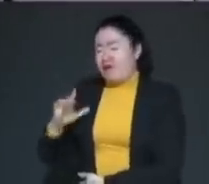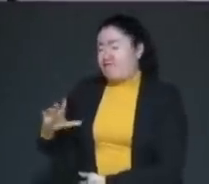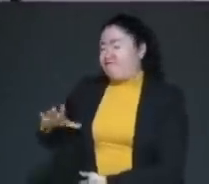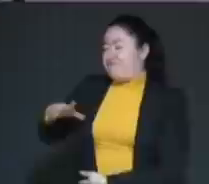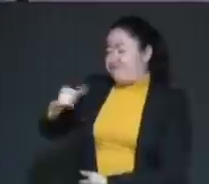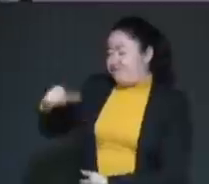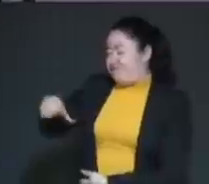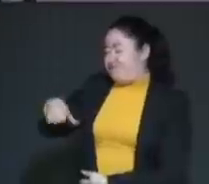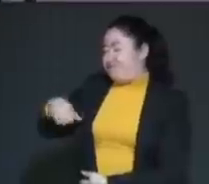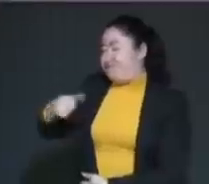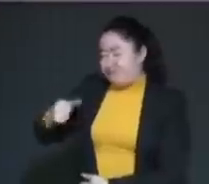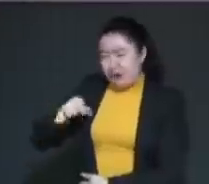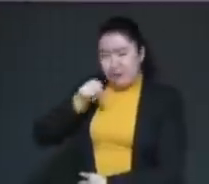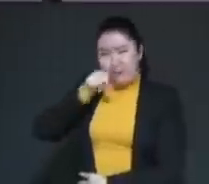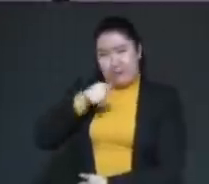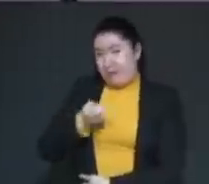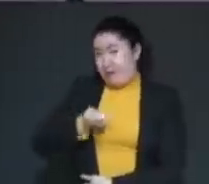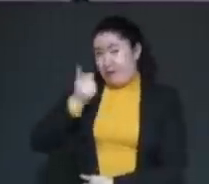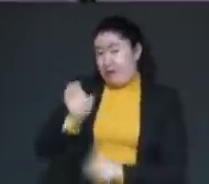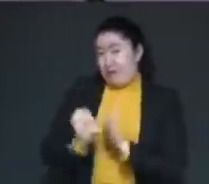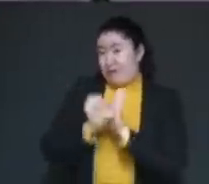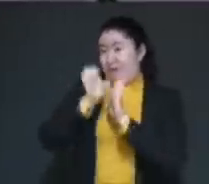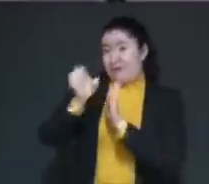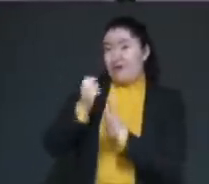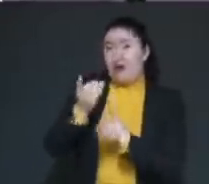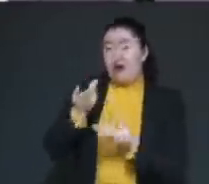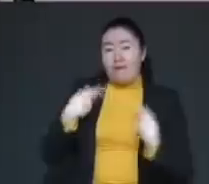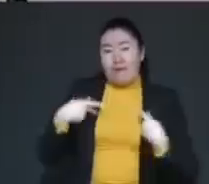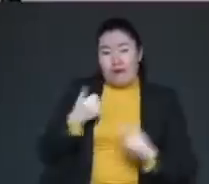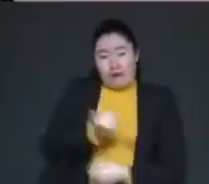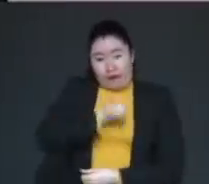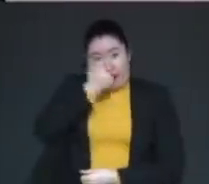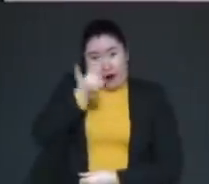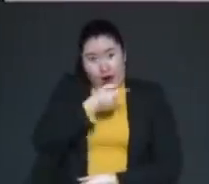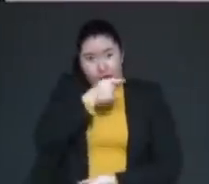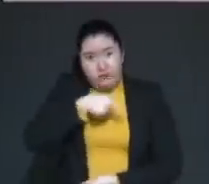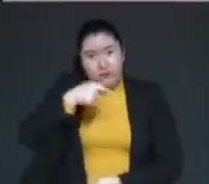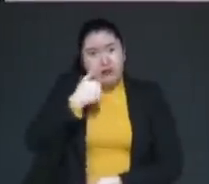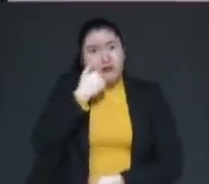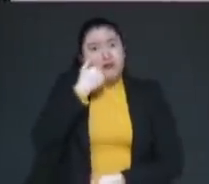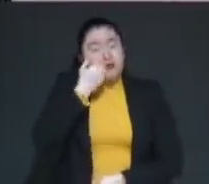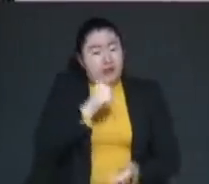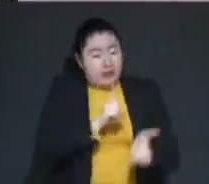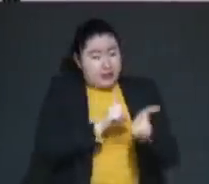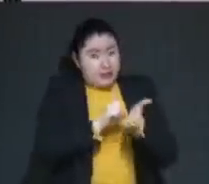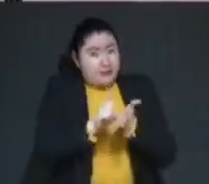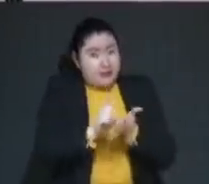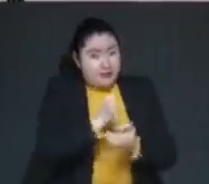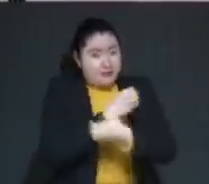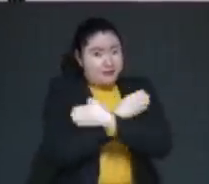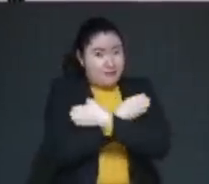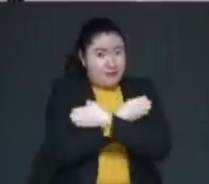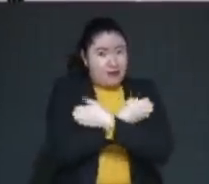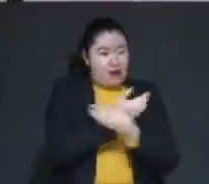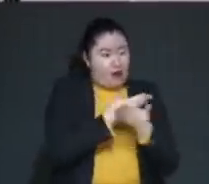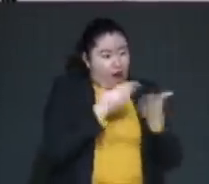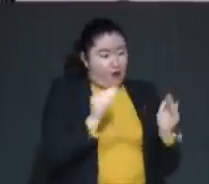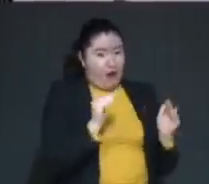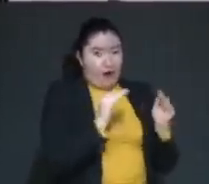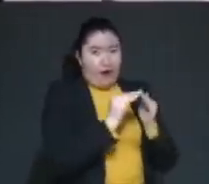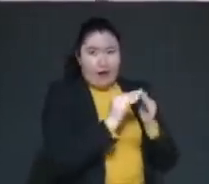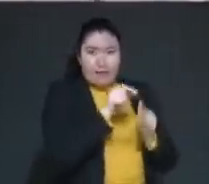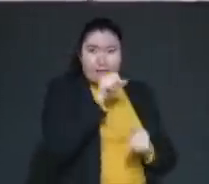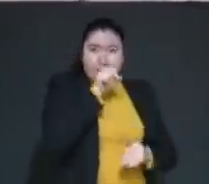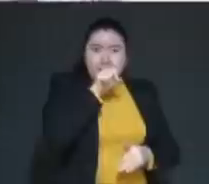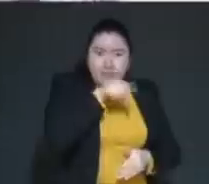estudiantil para conseguir el derecho a la educación, de la lucha por la vivienda popular para conseguir que la vivienda sea un derecho, de la lucha de